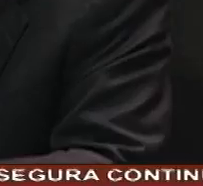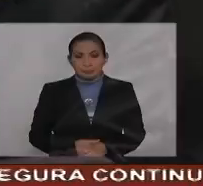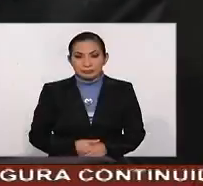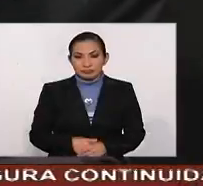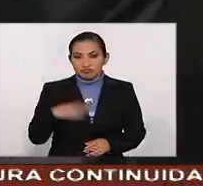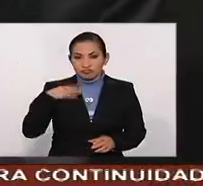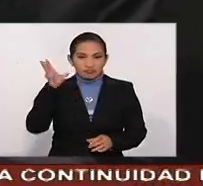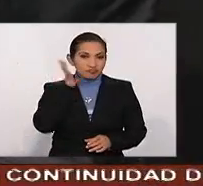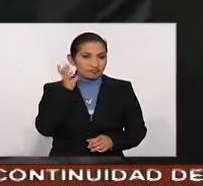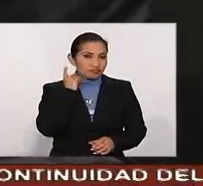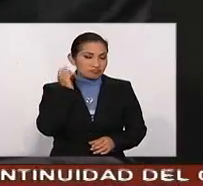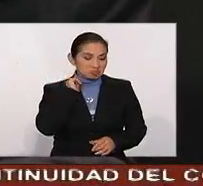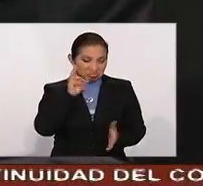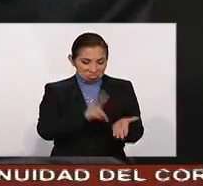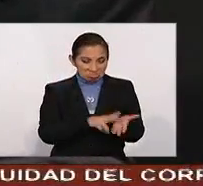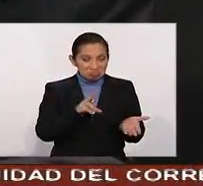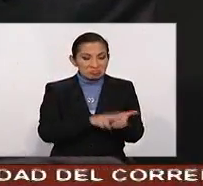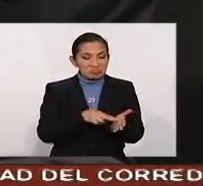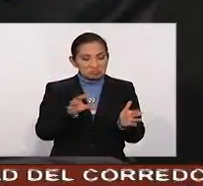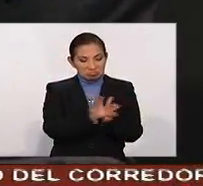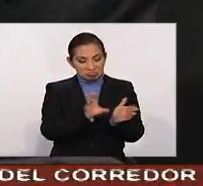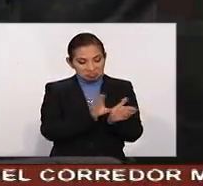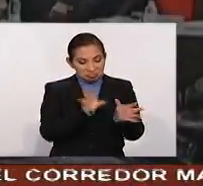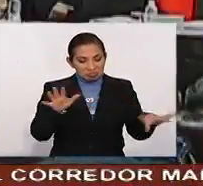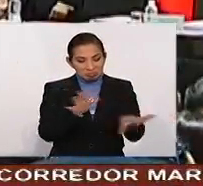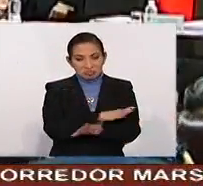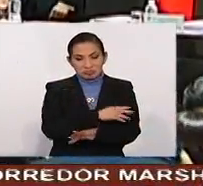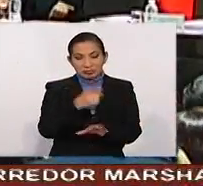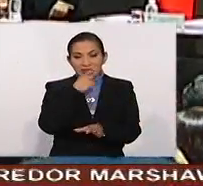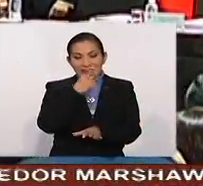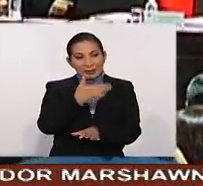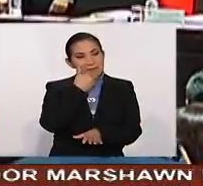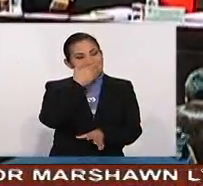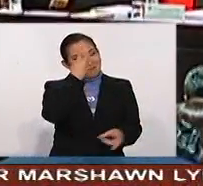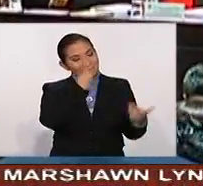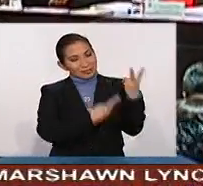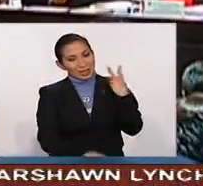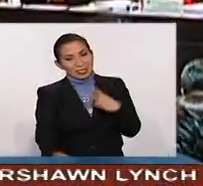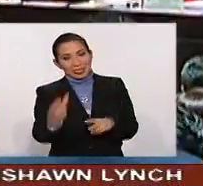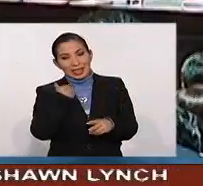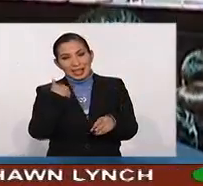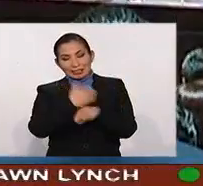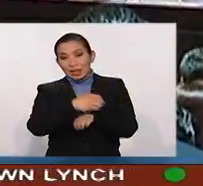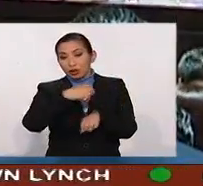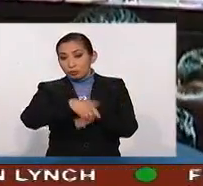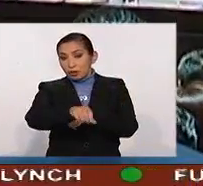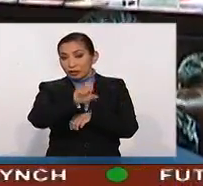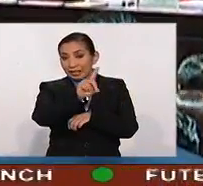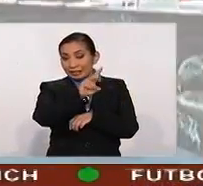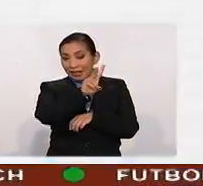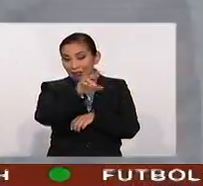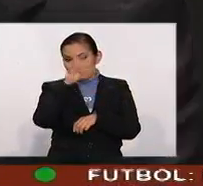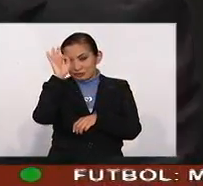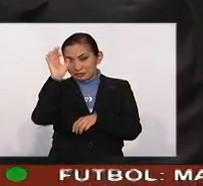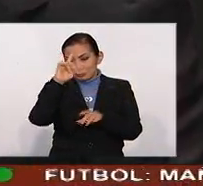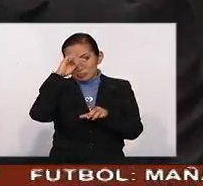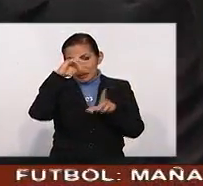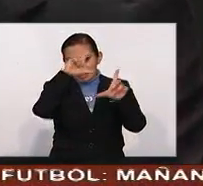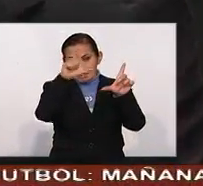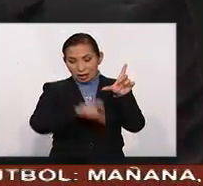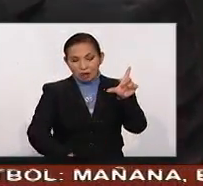El Congreso de la Unión valida la constitucionalidad de la reforma que da la bienvenida al Estado 32 de la Federación.